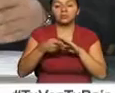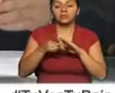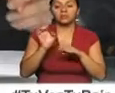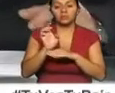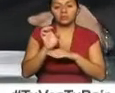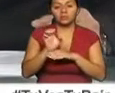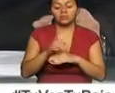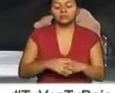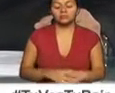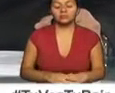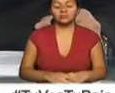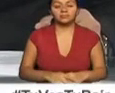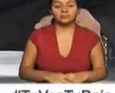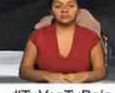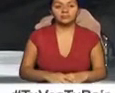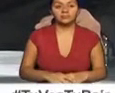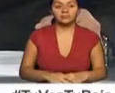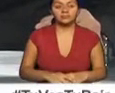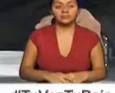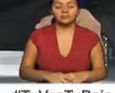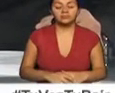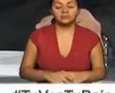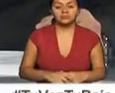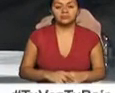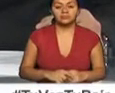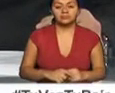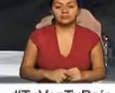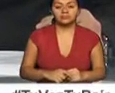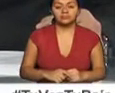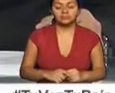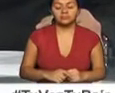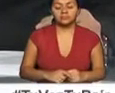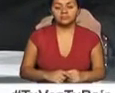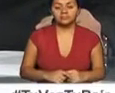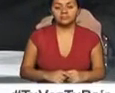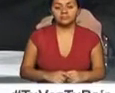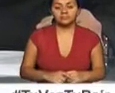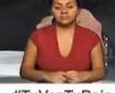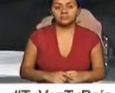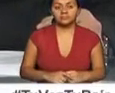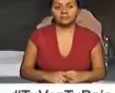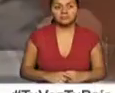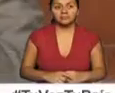a través de paraísos fiscales que involucra a un exfuncionario de Petroecuador.